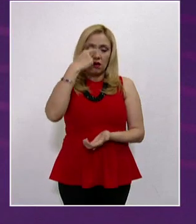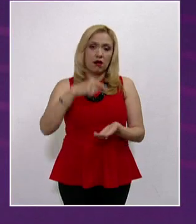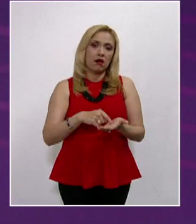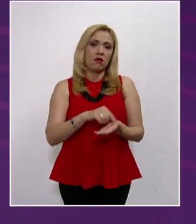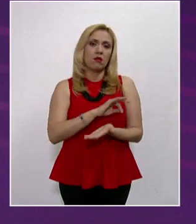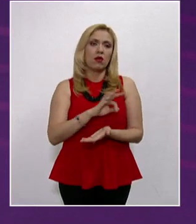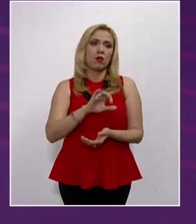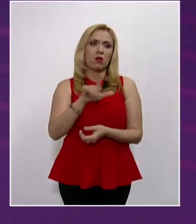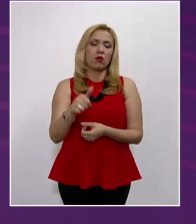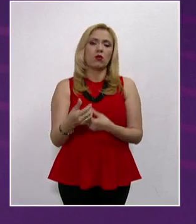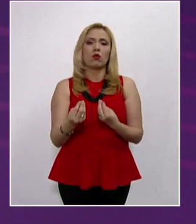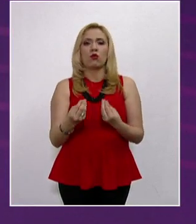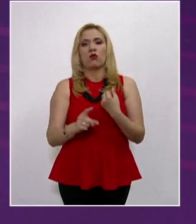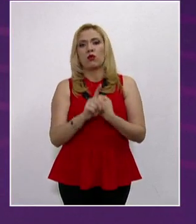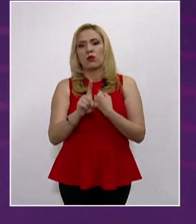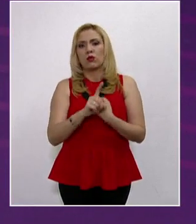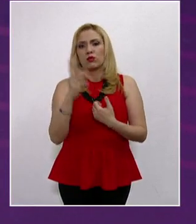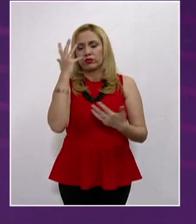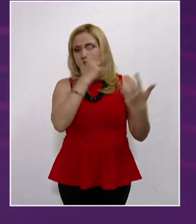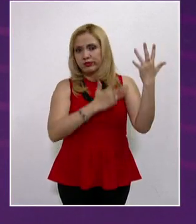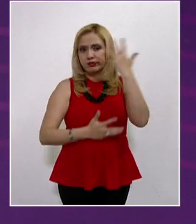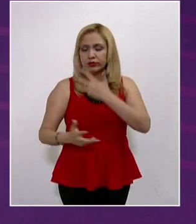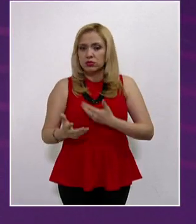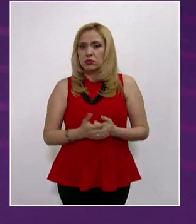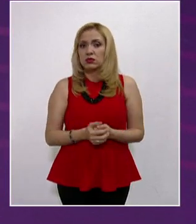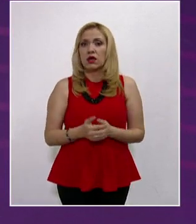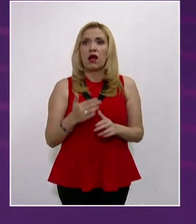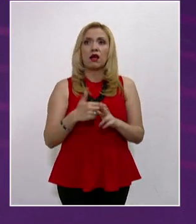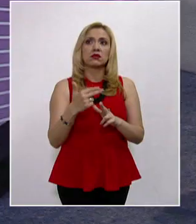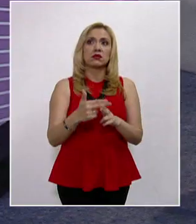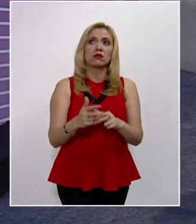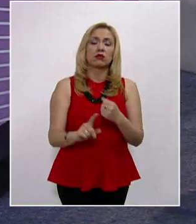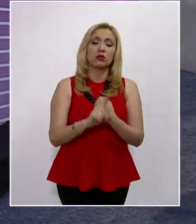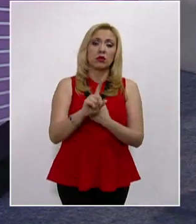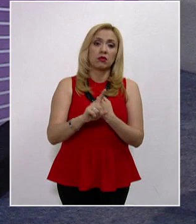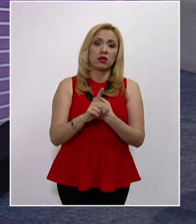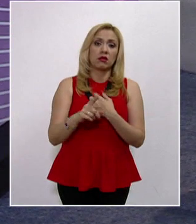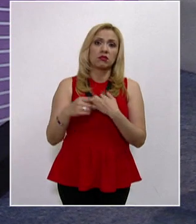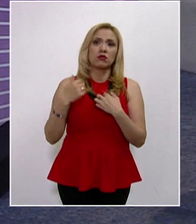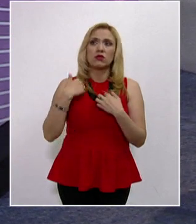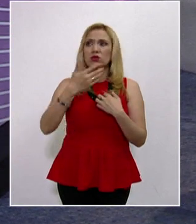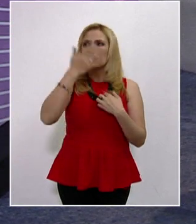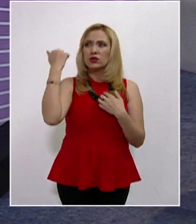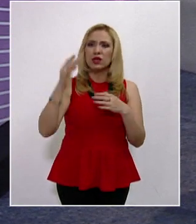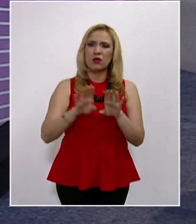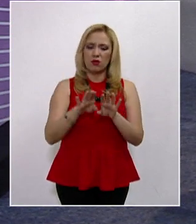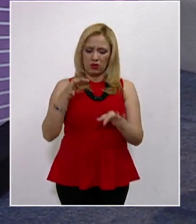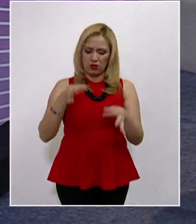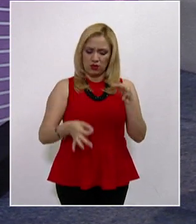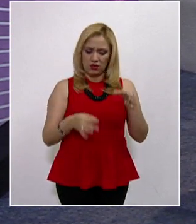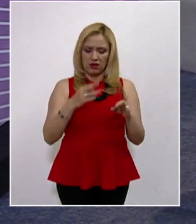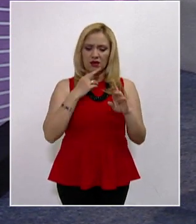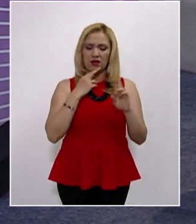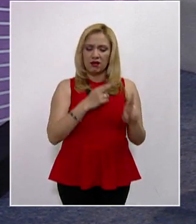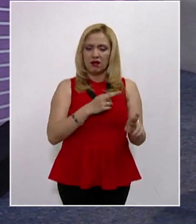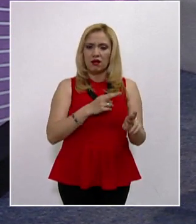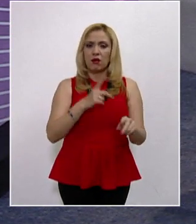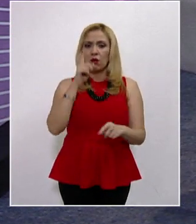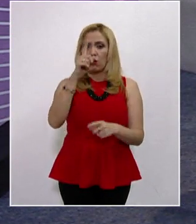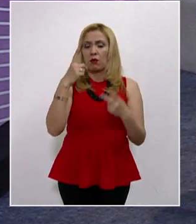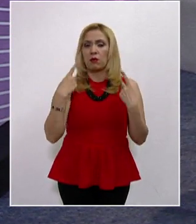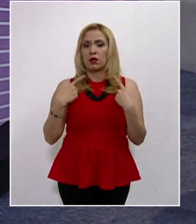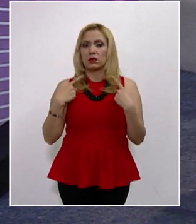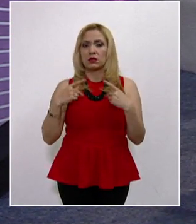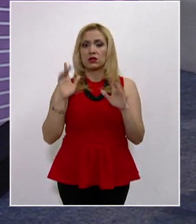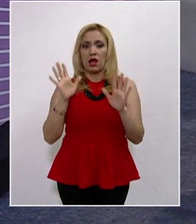se presta después a muchísimas complicaciones, ¿no? Incluso a un problema que no sé cómo ha resuelto la Corte, que es cuando una persona